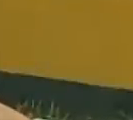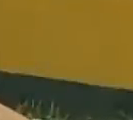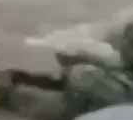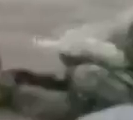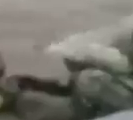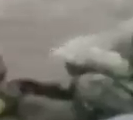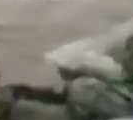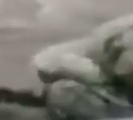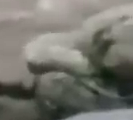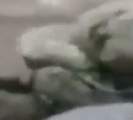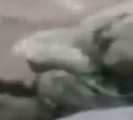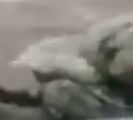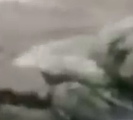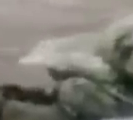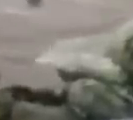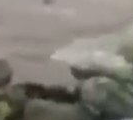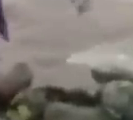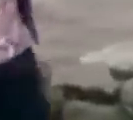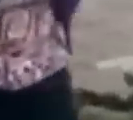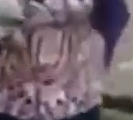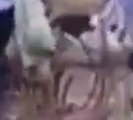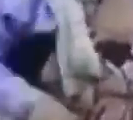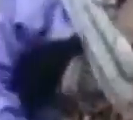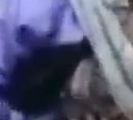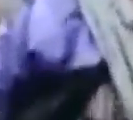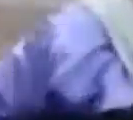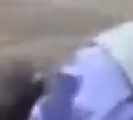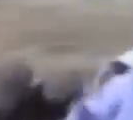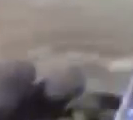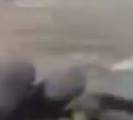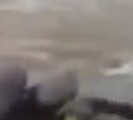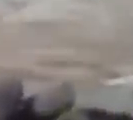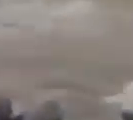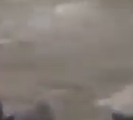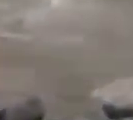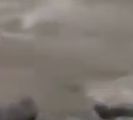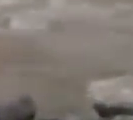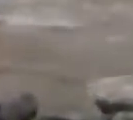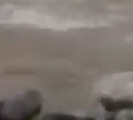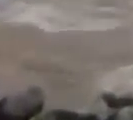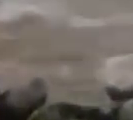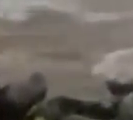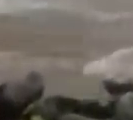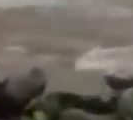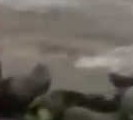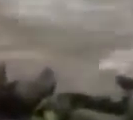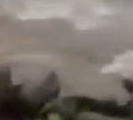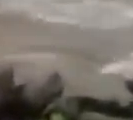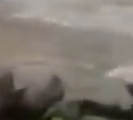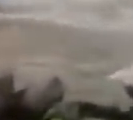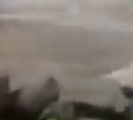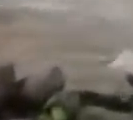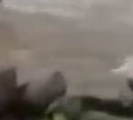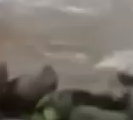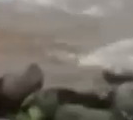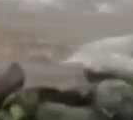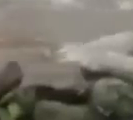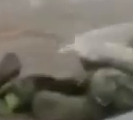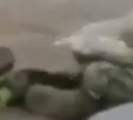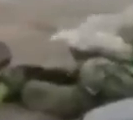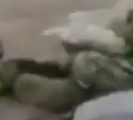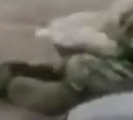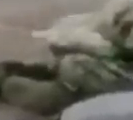pasar. Pero habían compañeros del otro lado y pues nos pasaron. Y bueno, fue muy bonita la